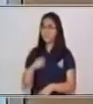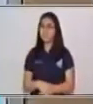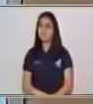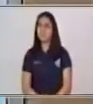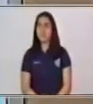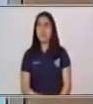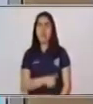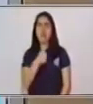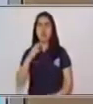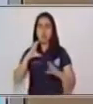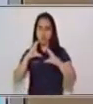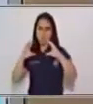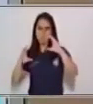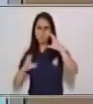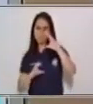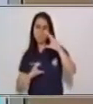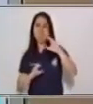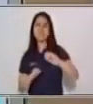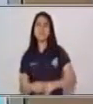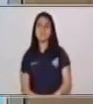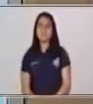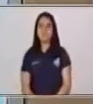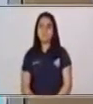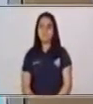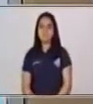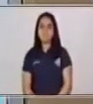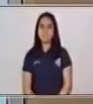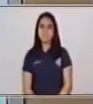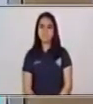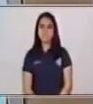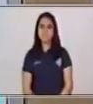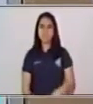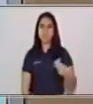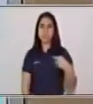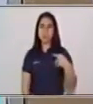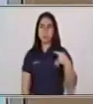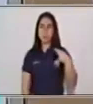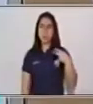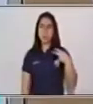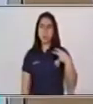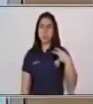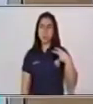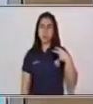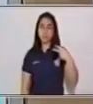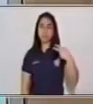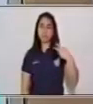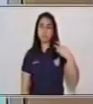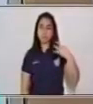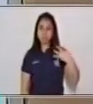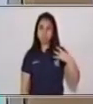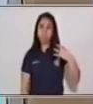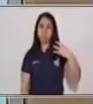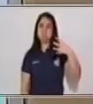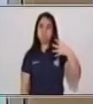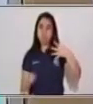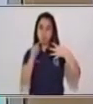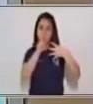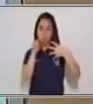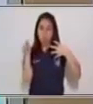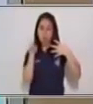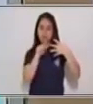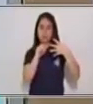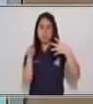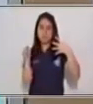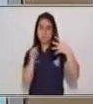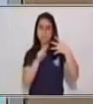salada, es segundo verso, y pescó la luna llena, es el tercer verso, y sola en su red plateada, es